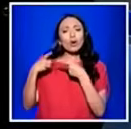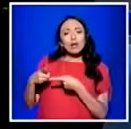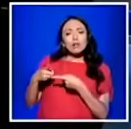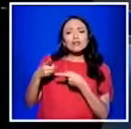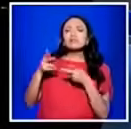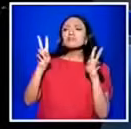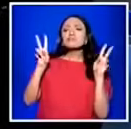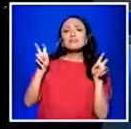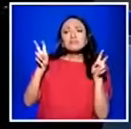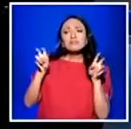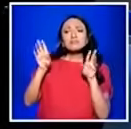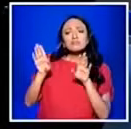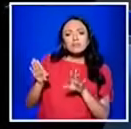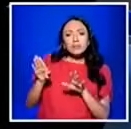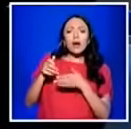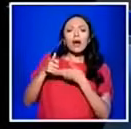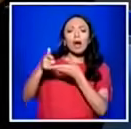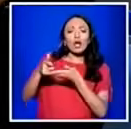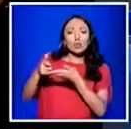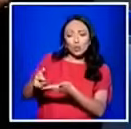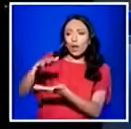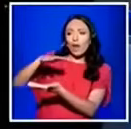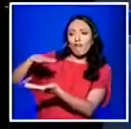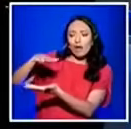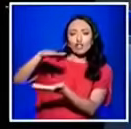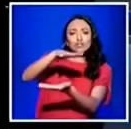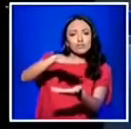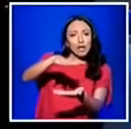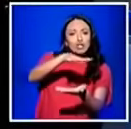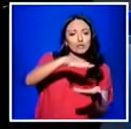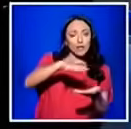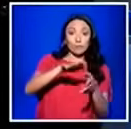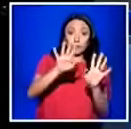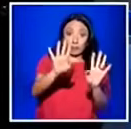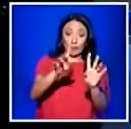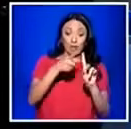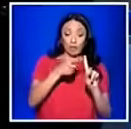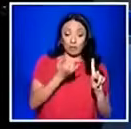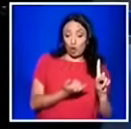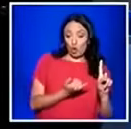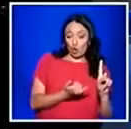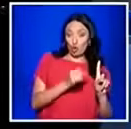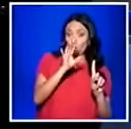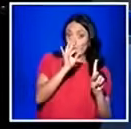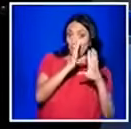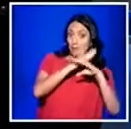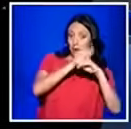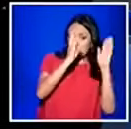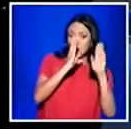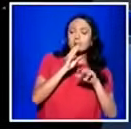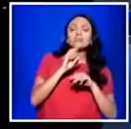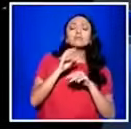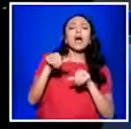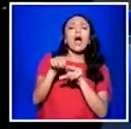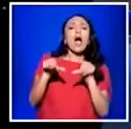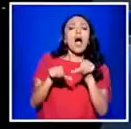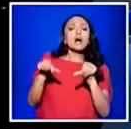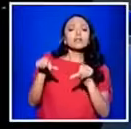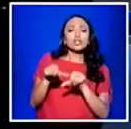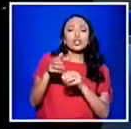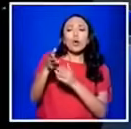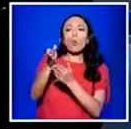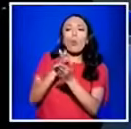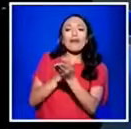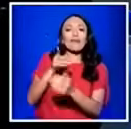manera personalizada en barrios y parroquias de la capital. Desde hoy a las 9 de la mañana se brindarán estas asesorías en